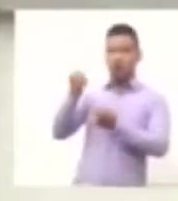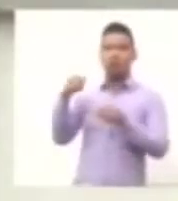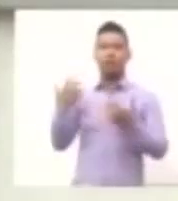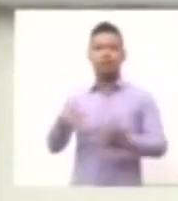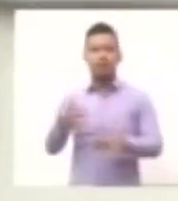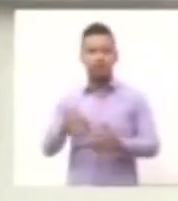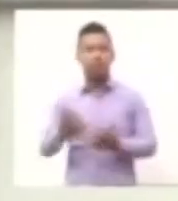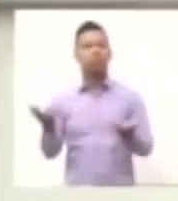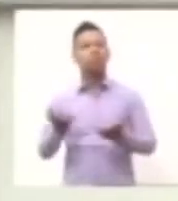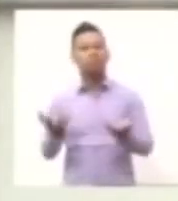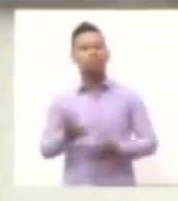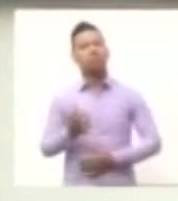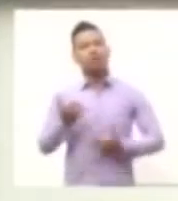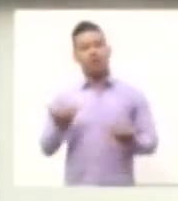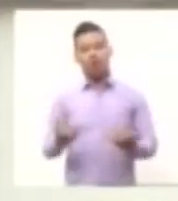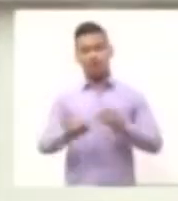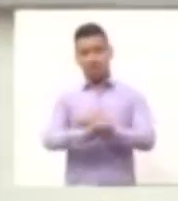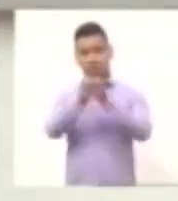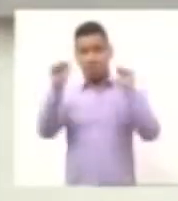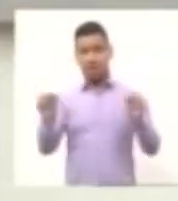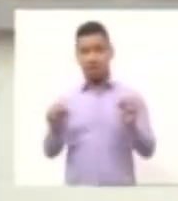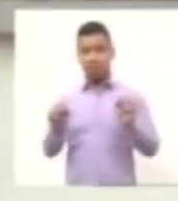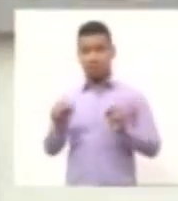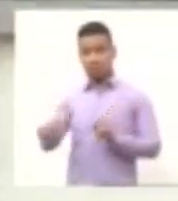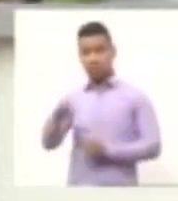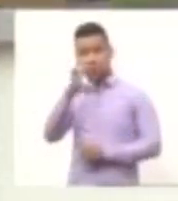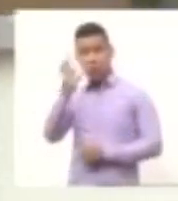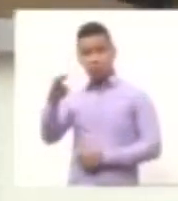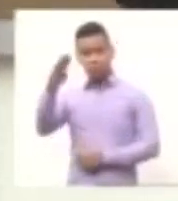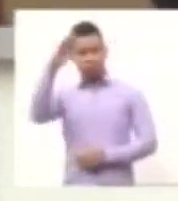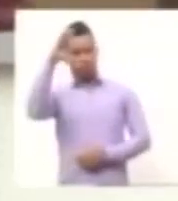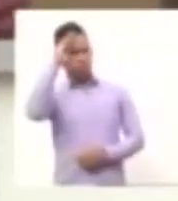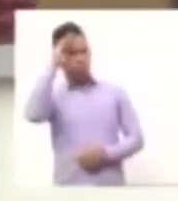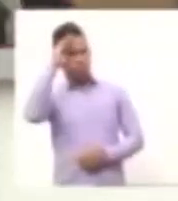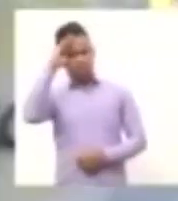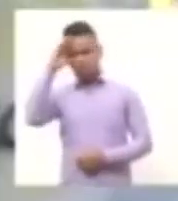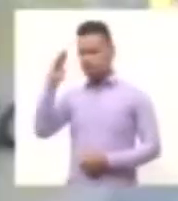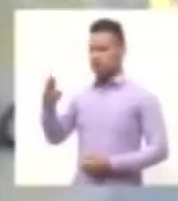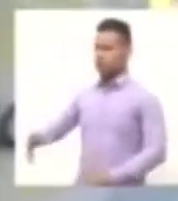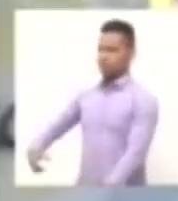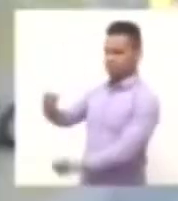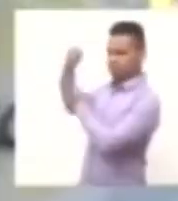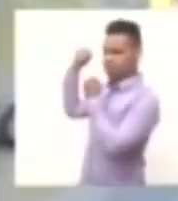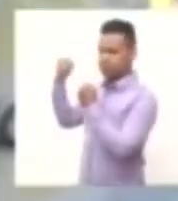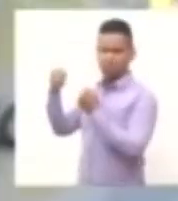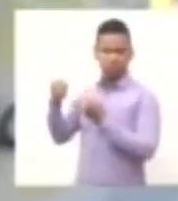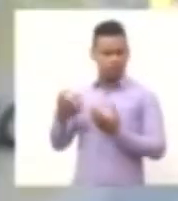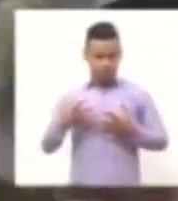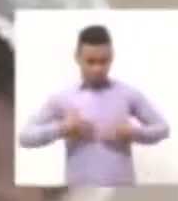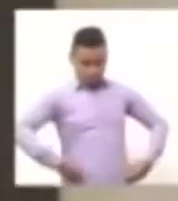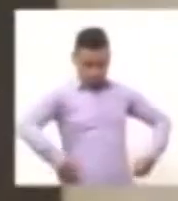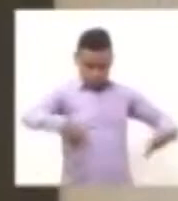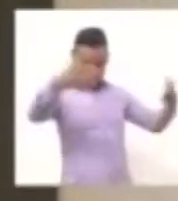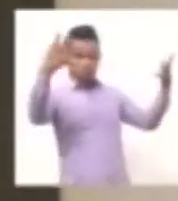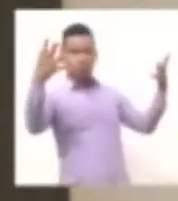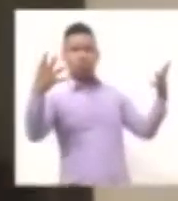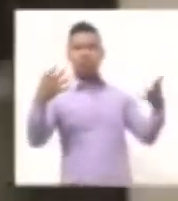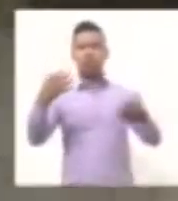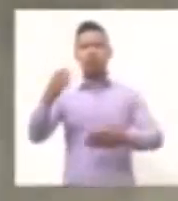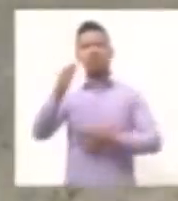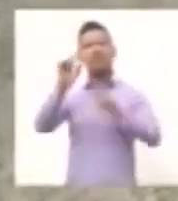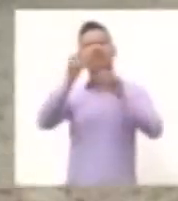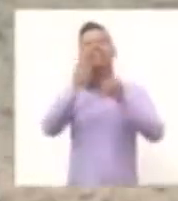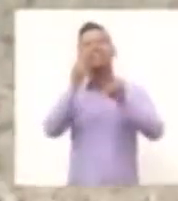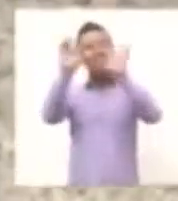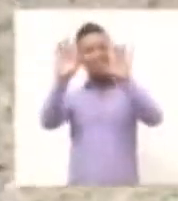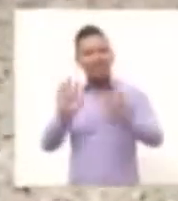el detenido que en la mañana de hoy desarmó a un policía en pleno Palacio de Justicia de Riohacha. Luis María Costa González rompió el vidrio de un gabinete y se